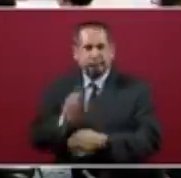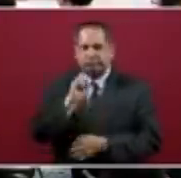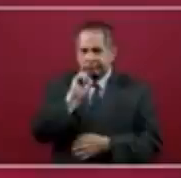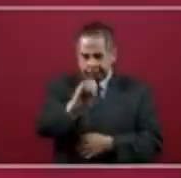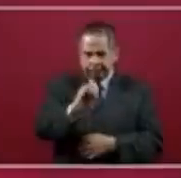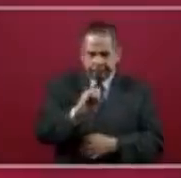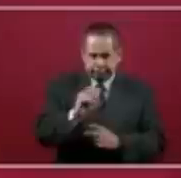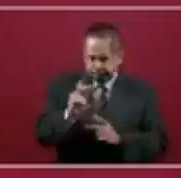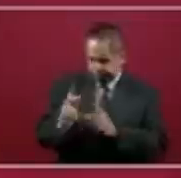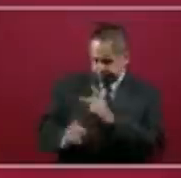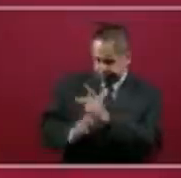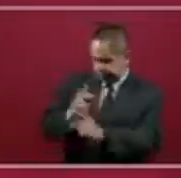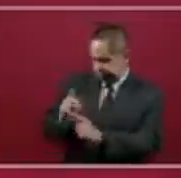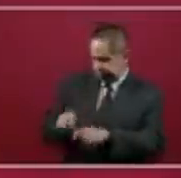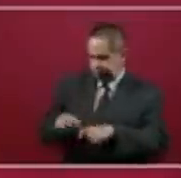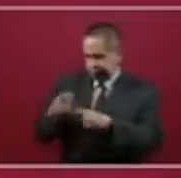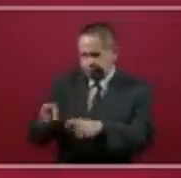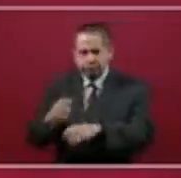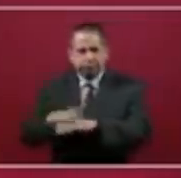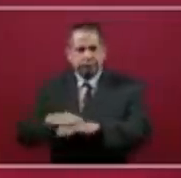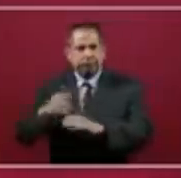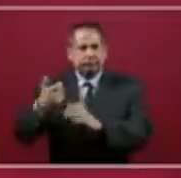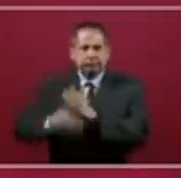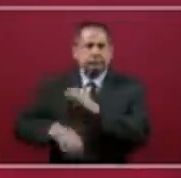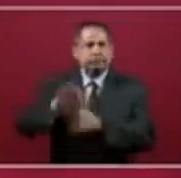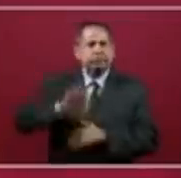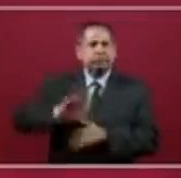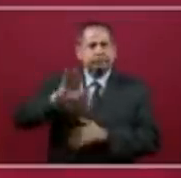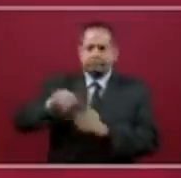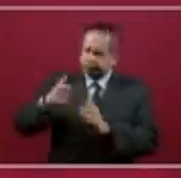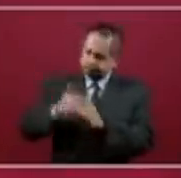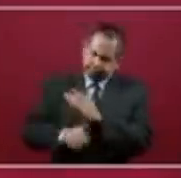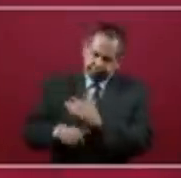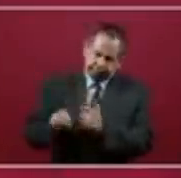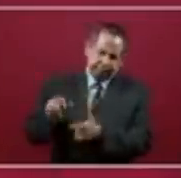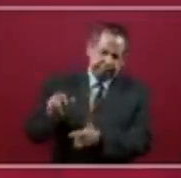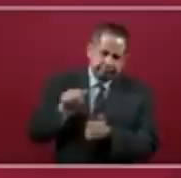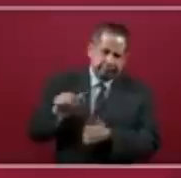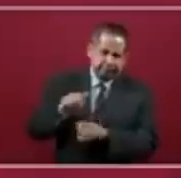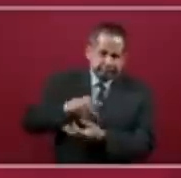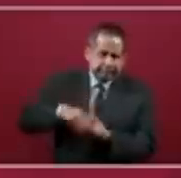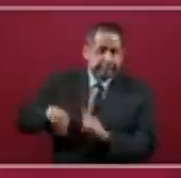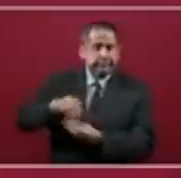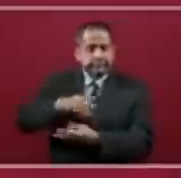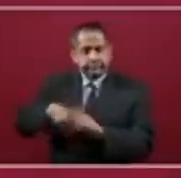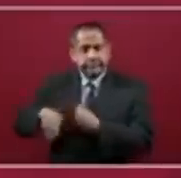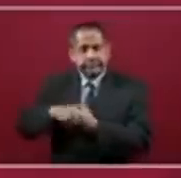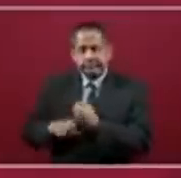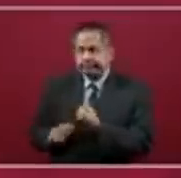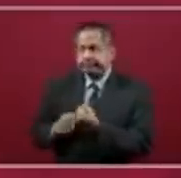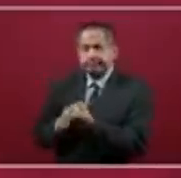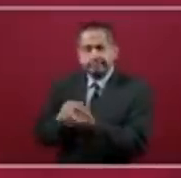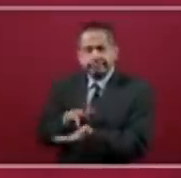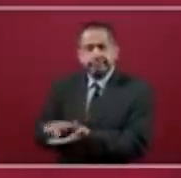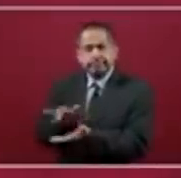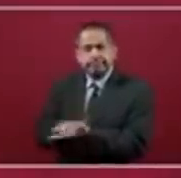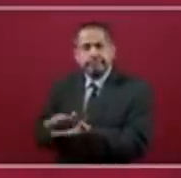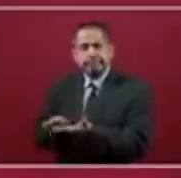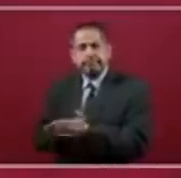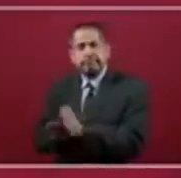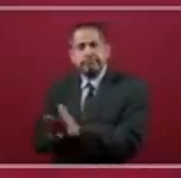créditos baratos y vamos a reactivar la economía desde abajo, que esto es